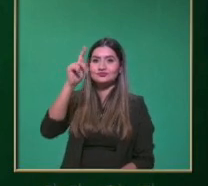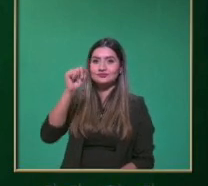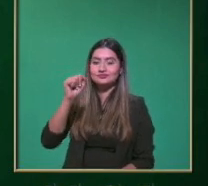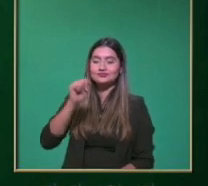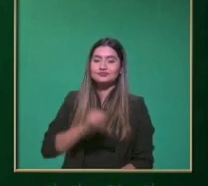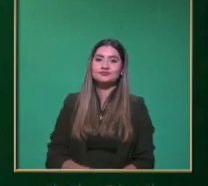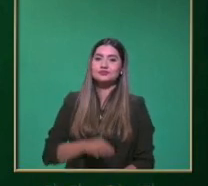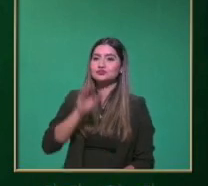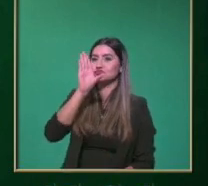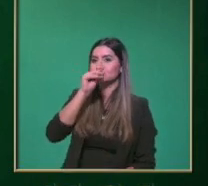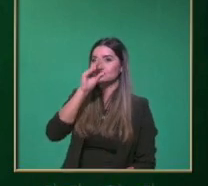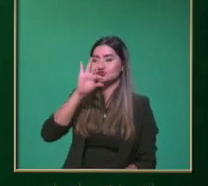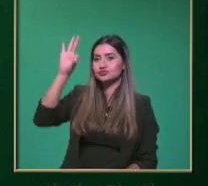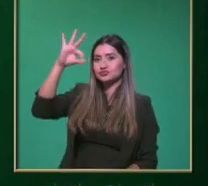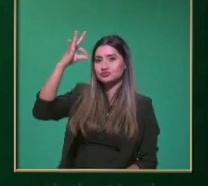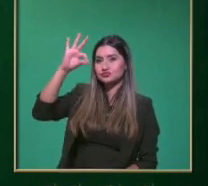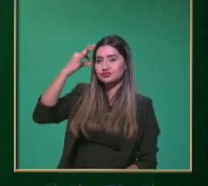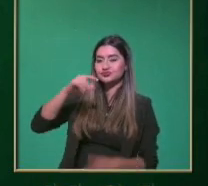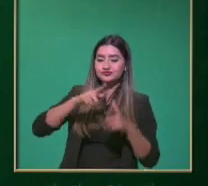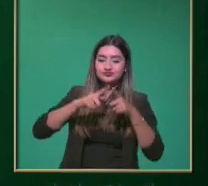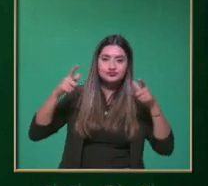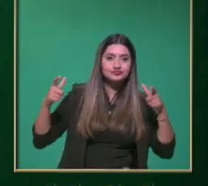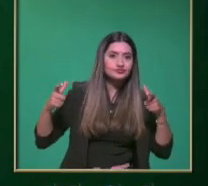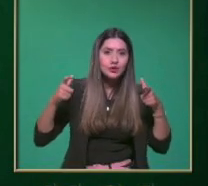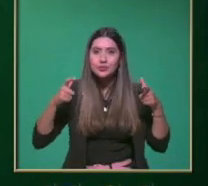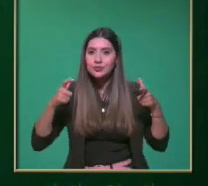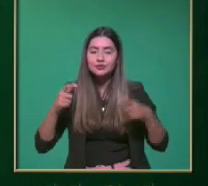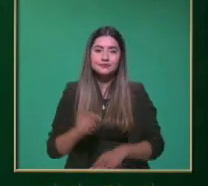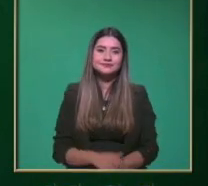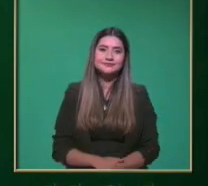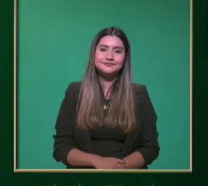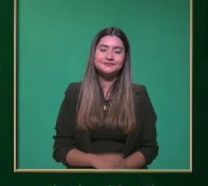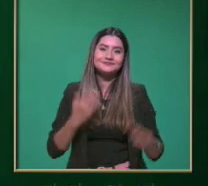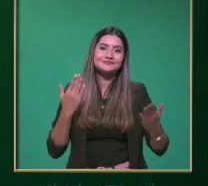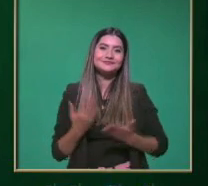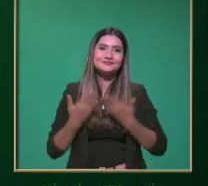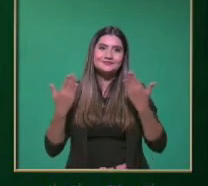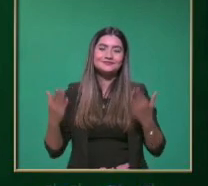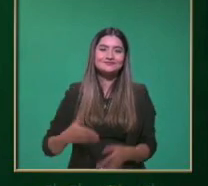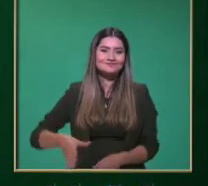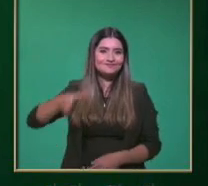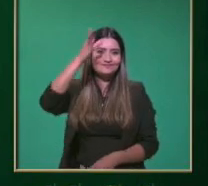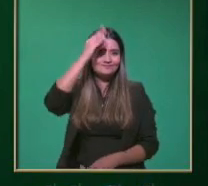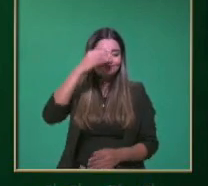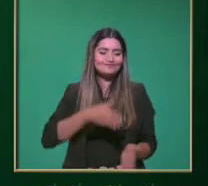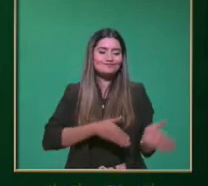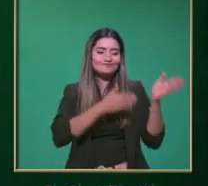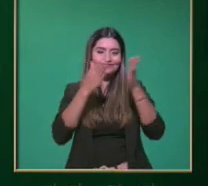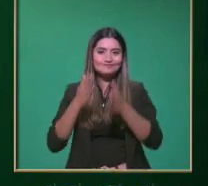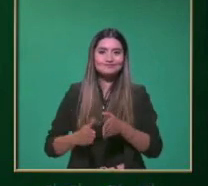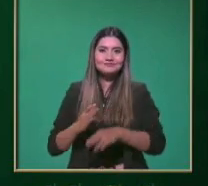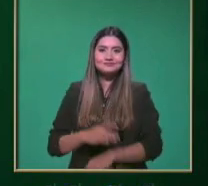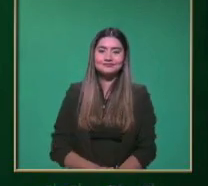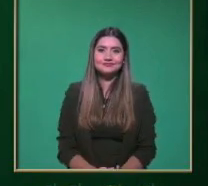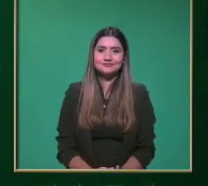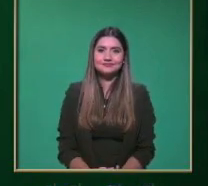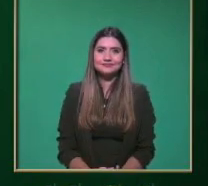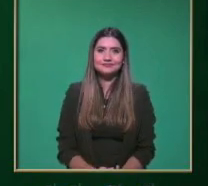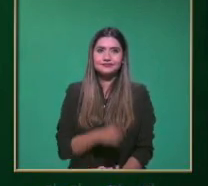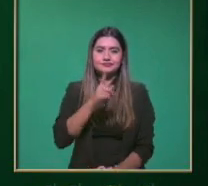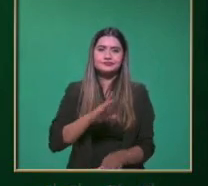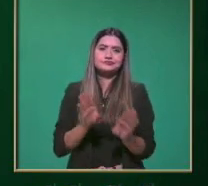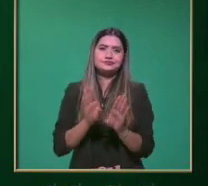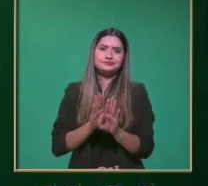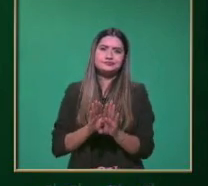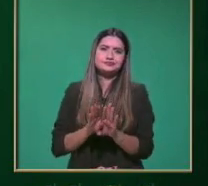pera, de pastel. Ahora, ya que aprendimos lo que es la letra, pues vamos a ver cómo se